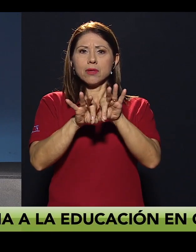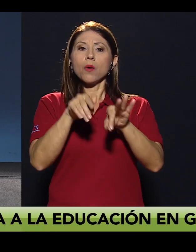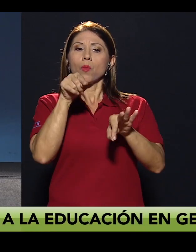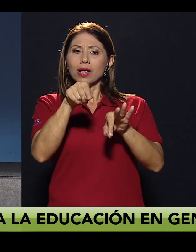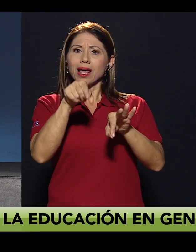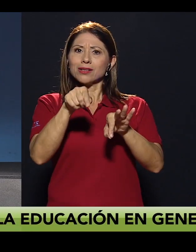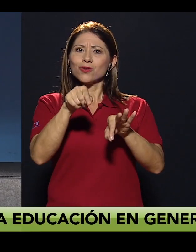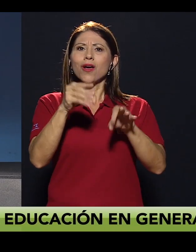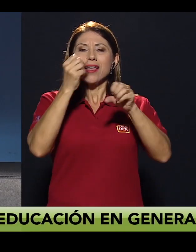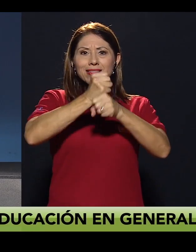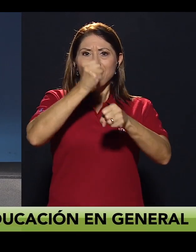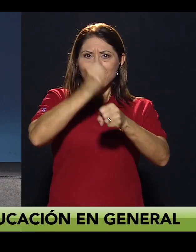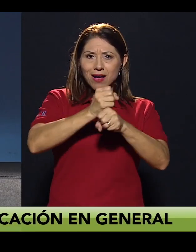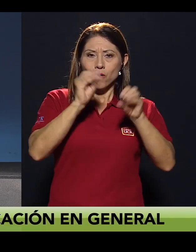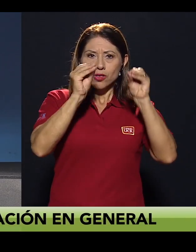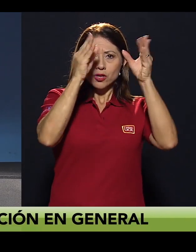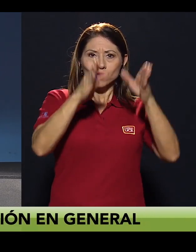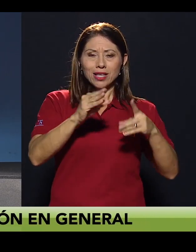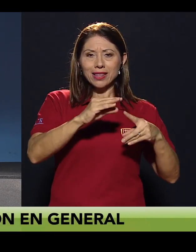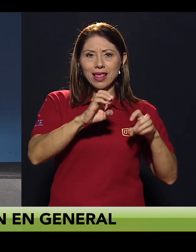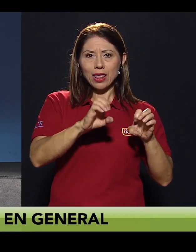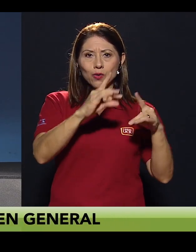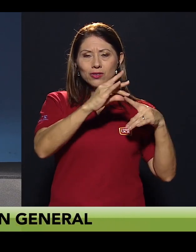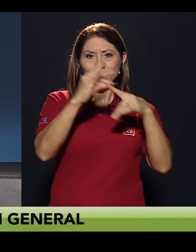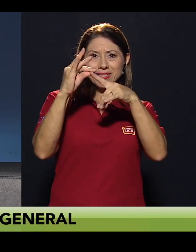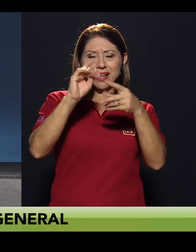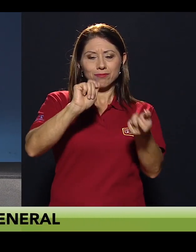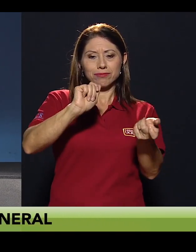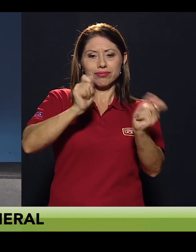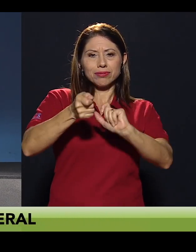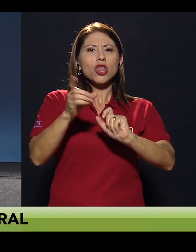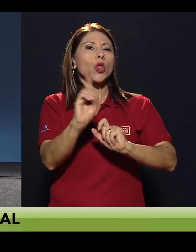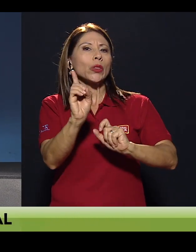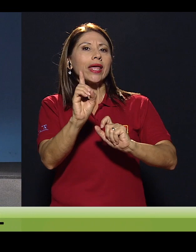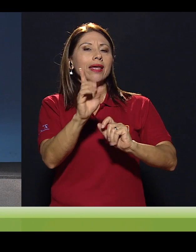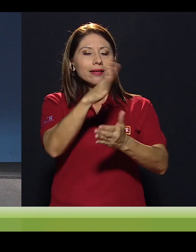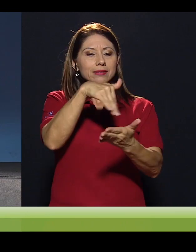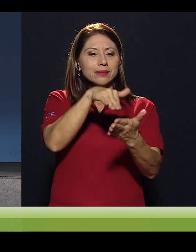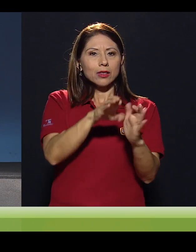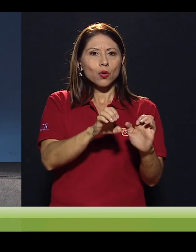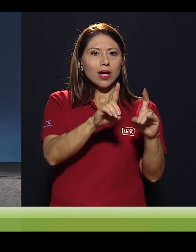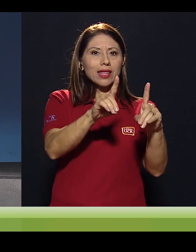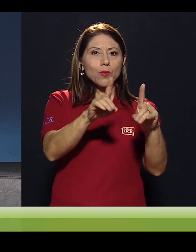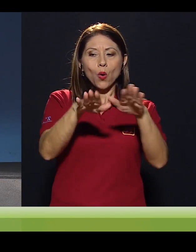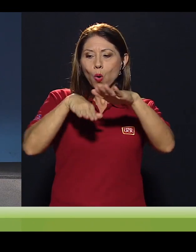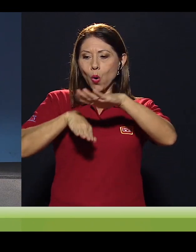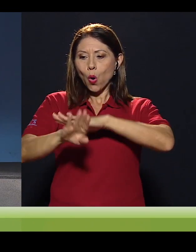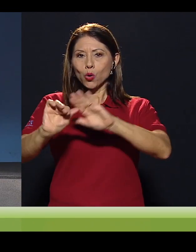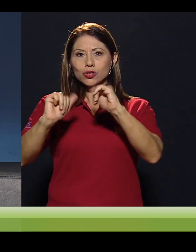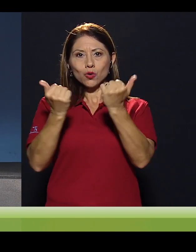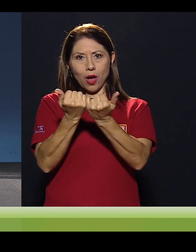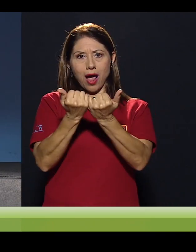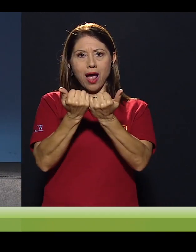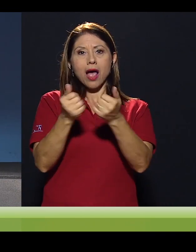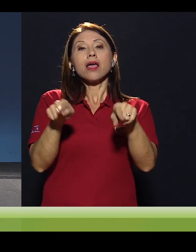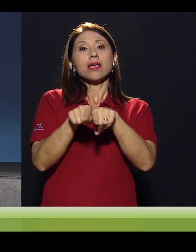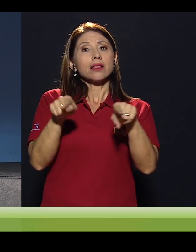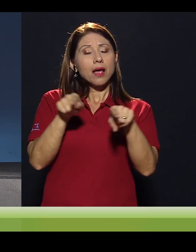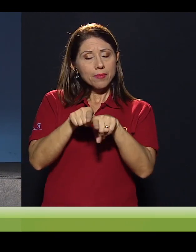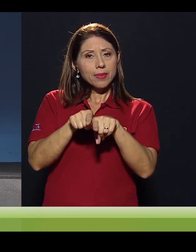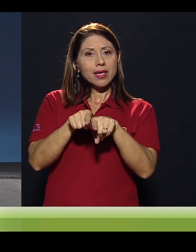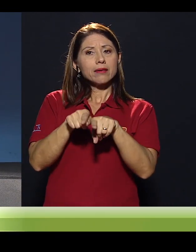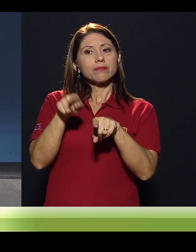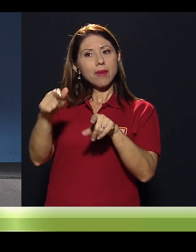transformar precisamente el quehacer del docente de educación especial en el centro educativo, en el contexto de aula, y de igual manera va a